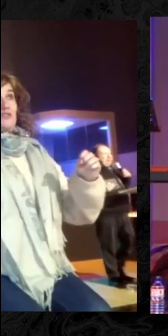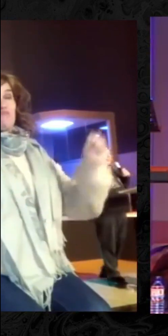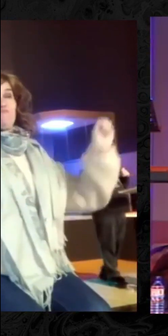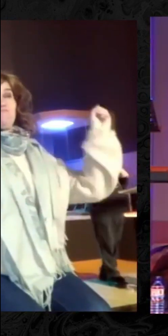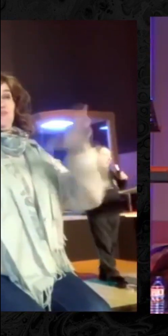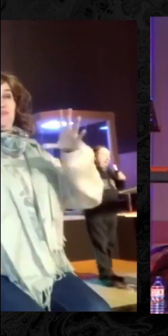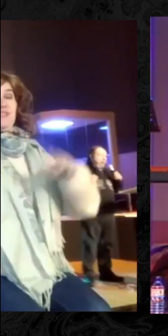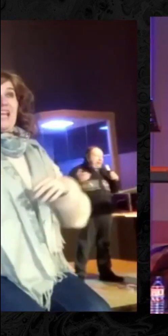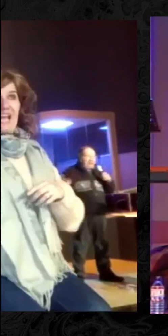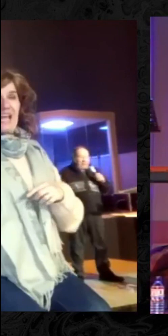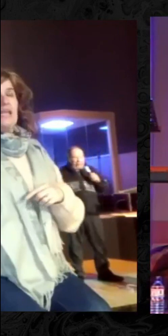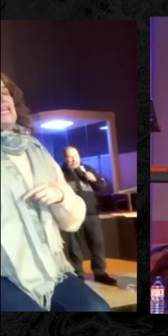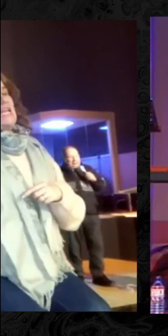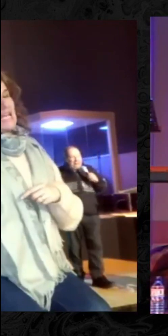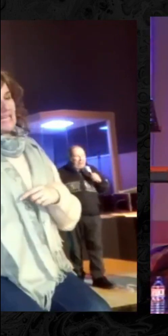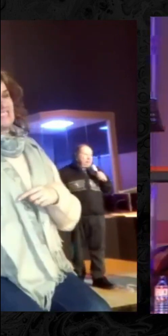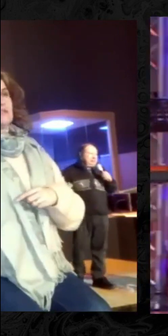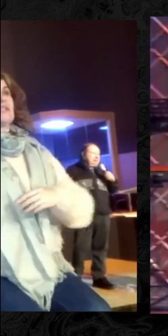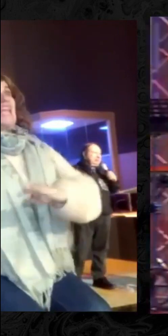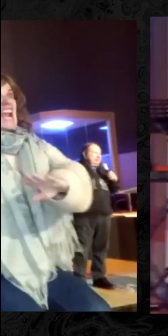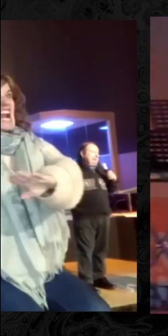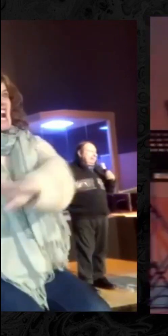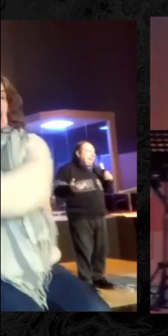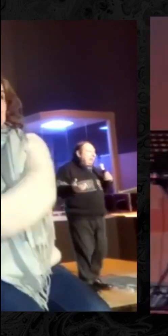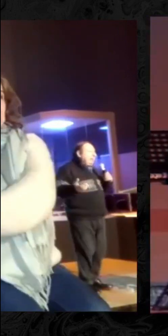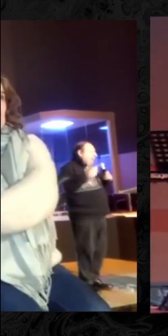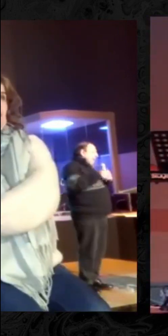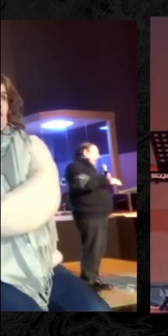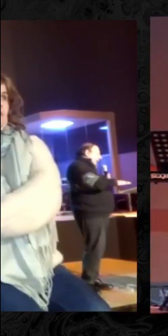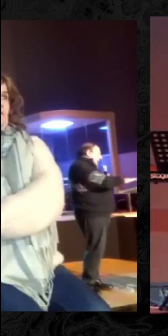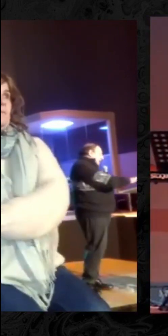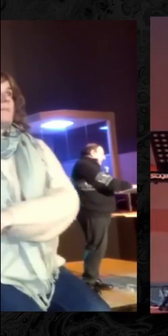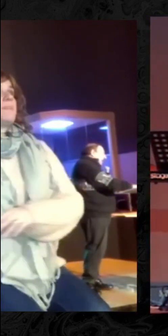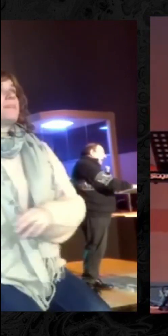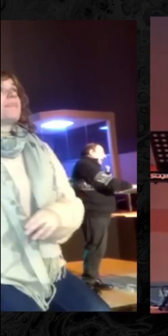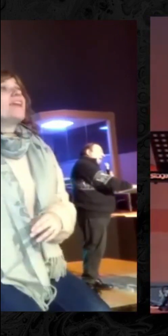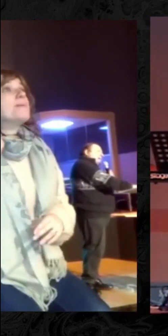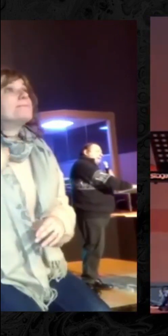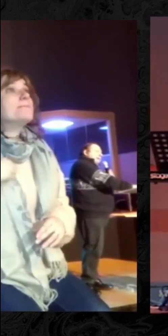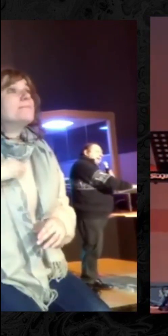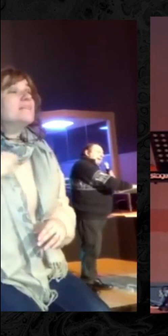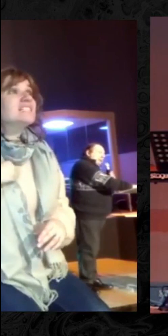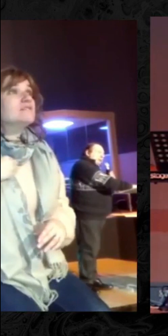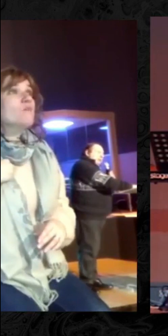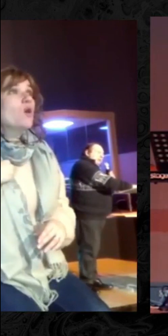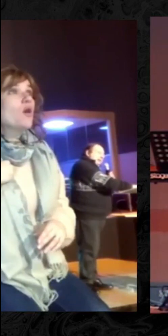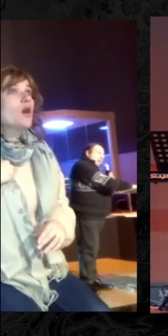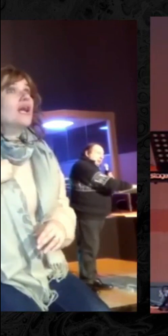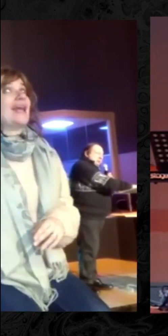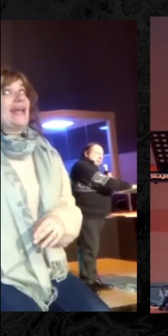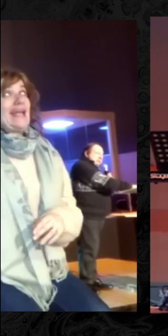y que lógicamente fue fueron castigados y que de la misma manera que ellos fueron